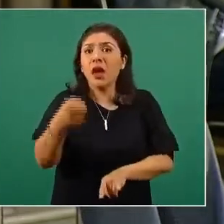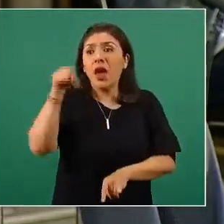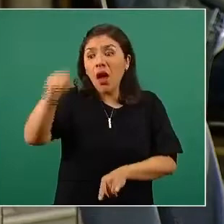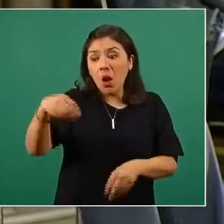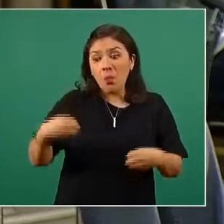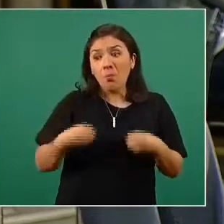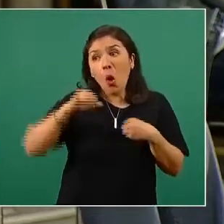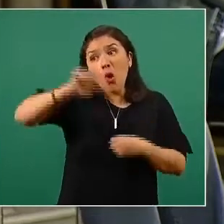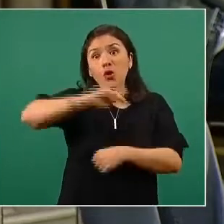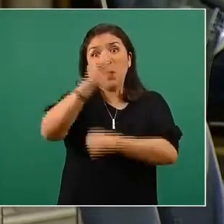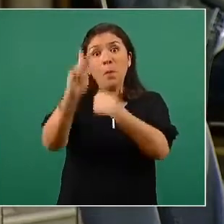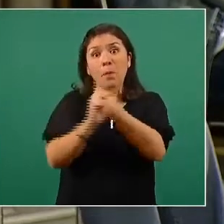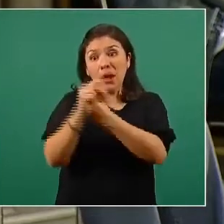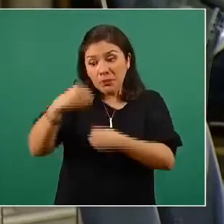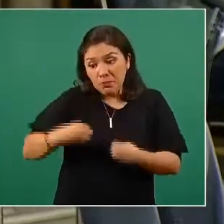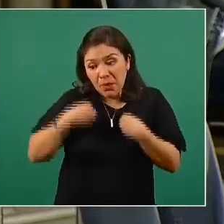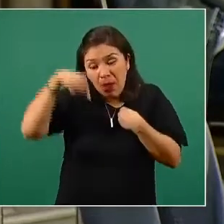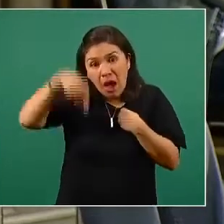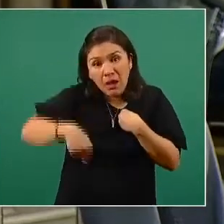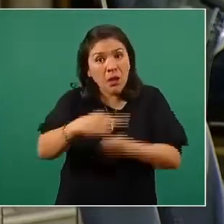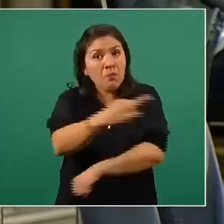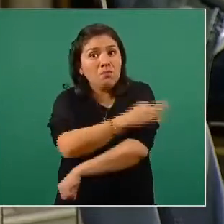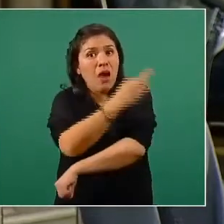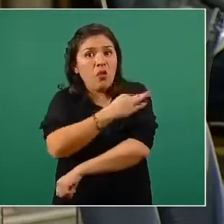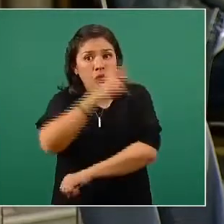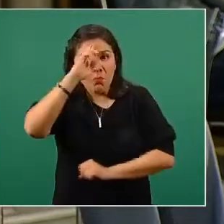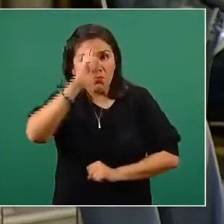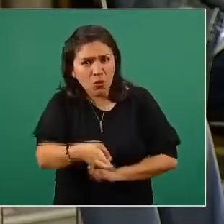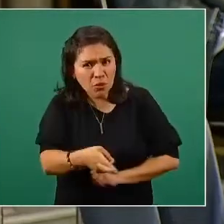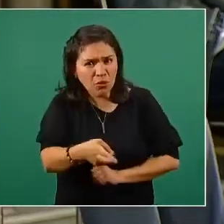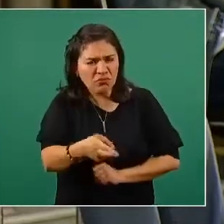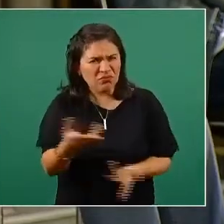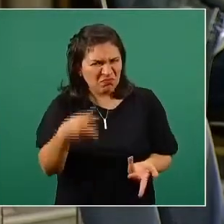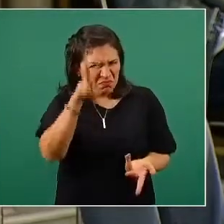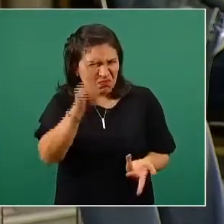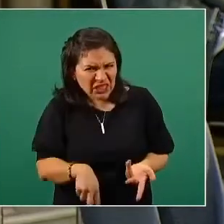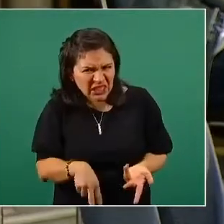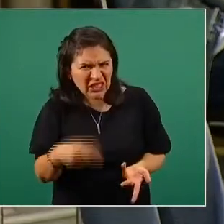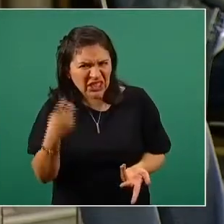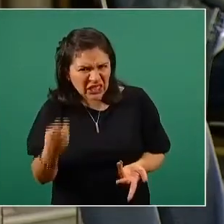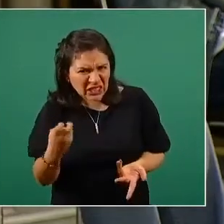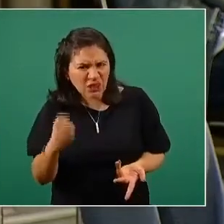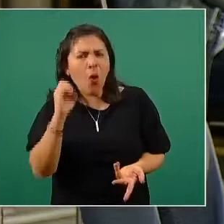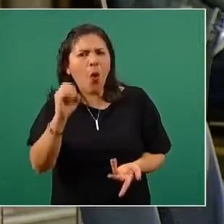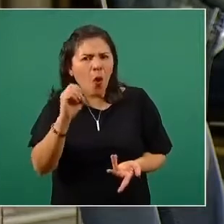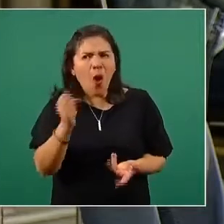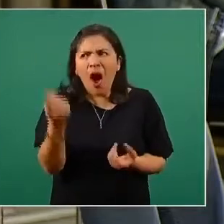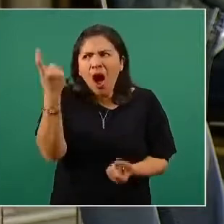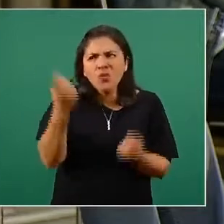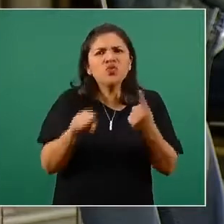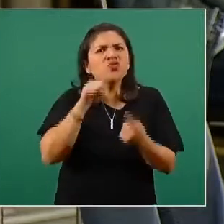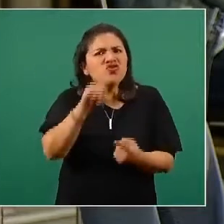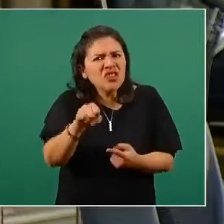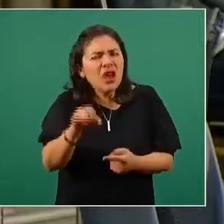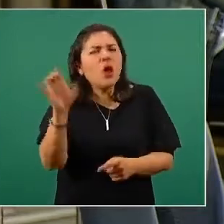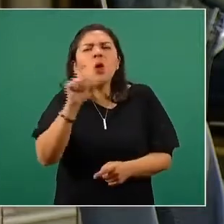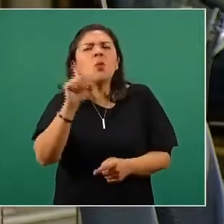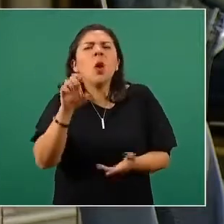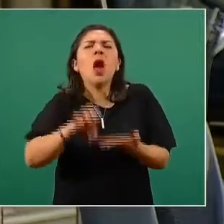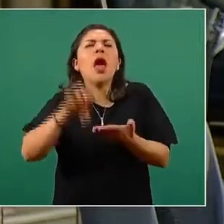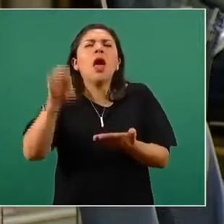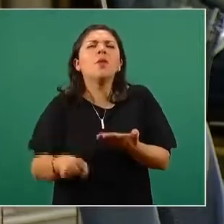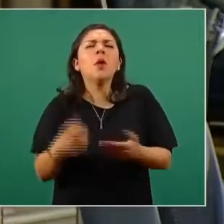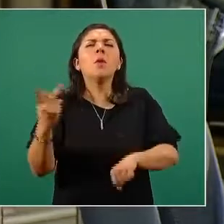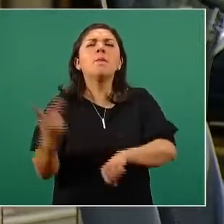vacunar. Queremos saber si esto es verdad o en qué casos sí se les va a vacunar. Por ejemplo, ¿qué pasa con las personas